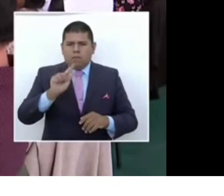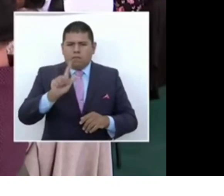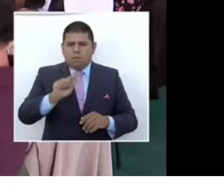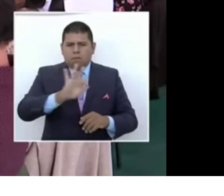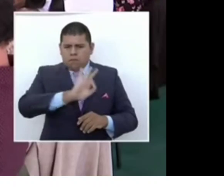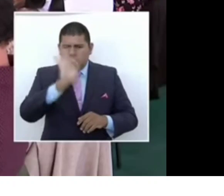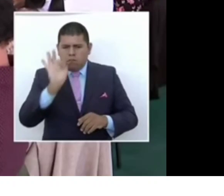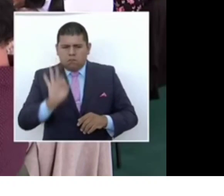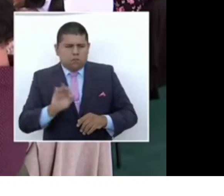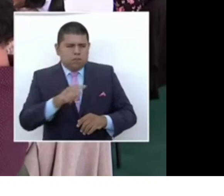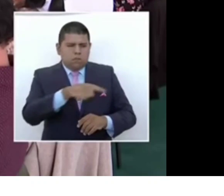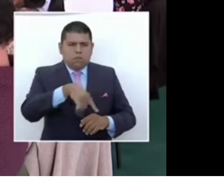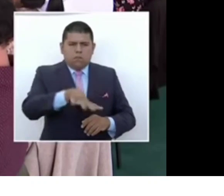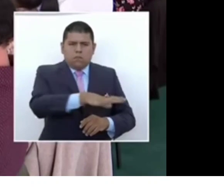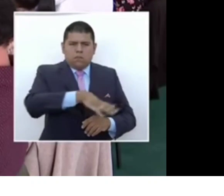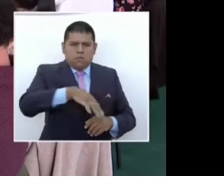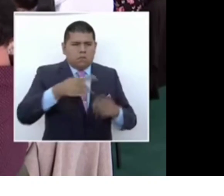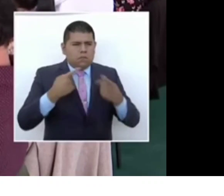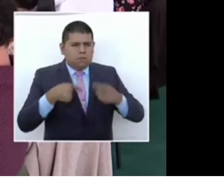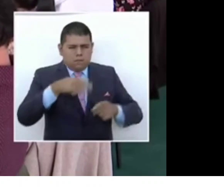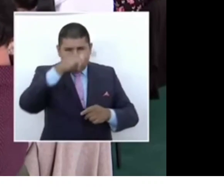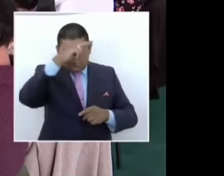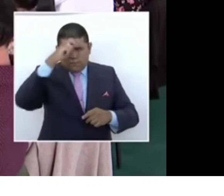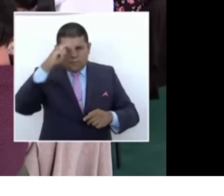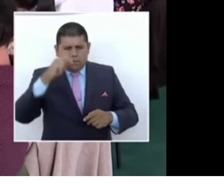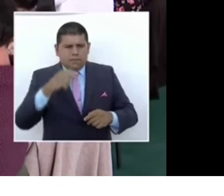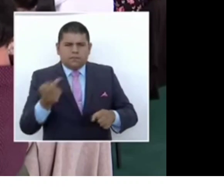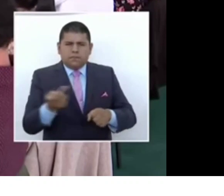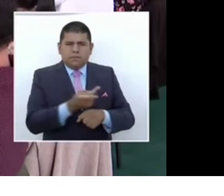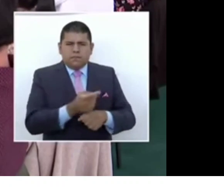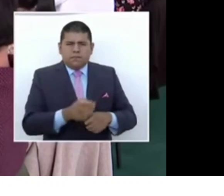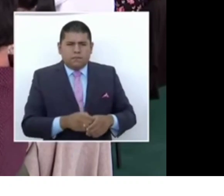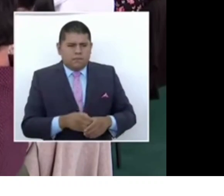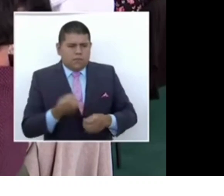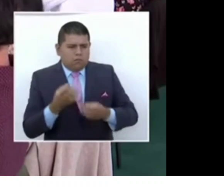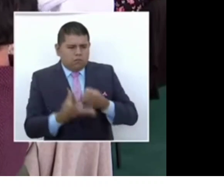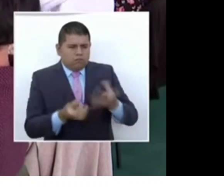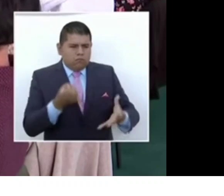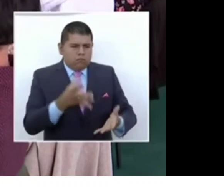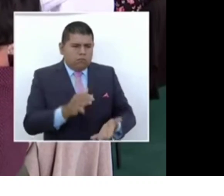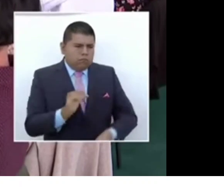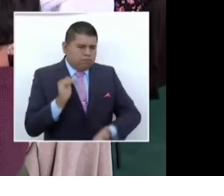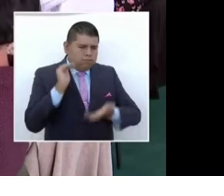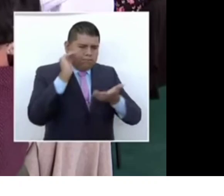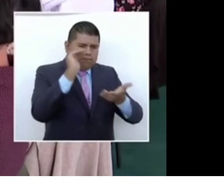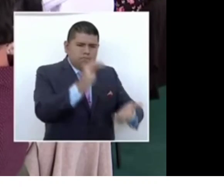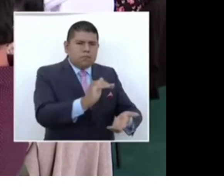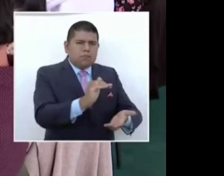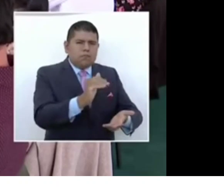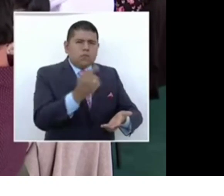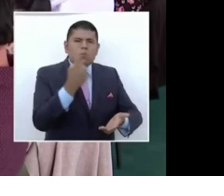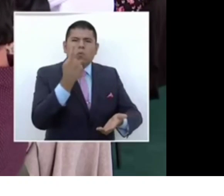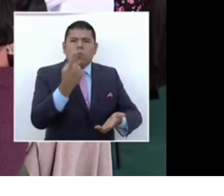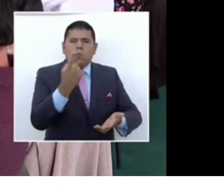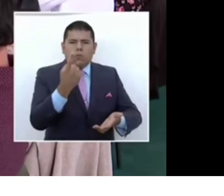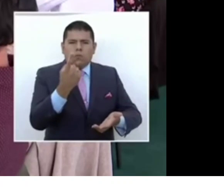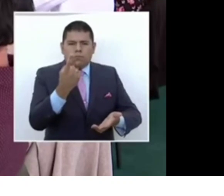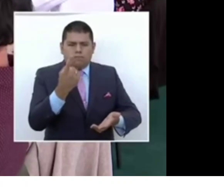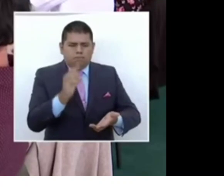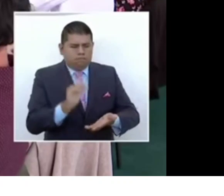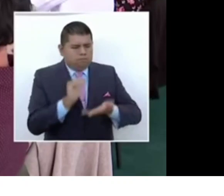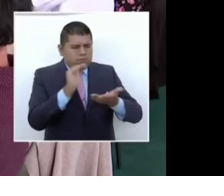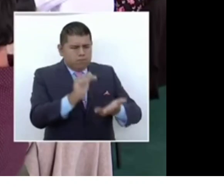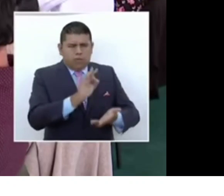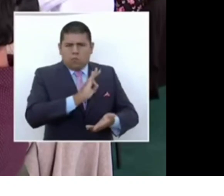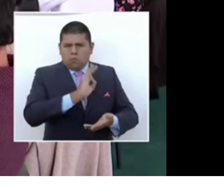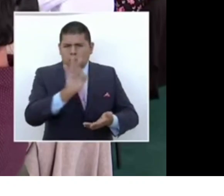los hogares del estado de Nayarit llega, cuando menos, un apoyo